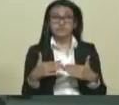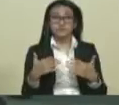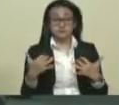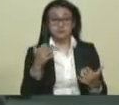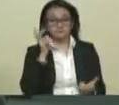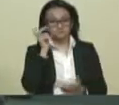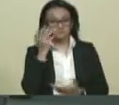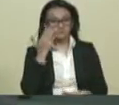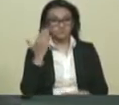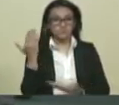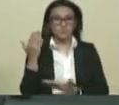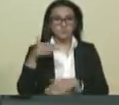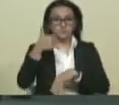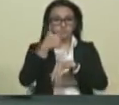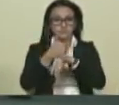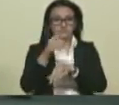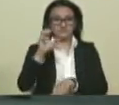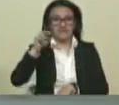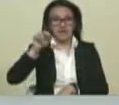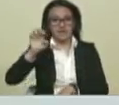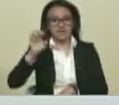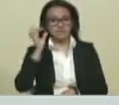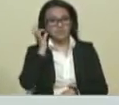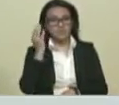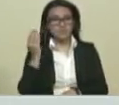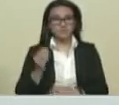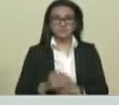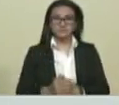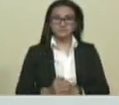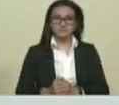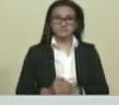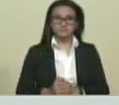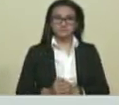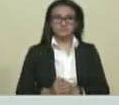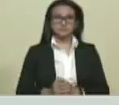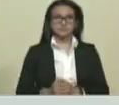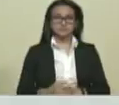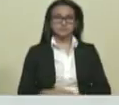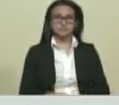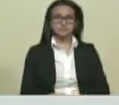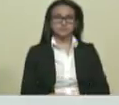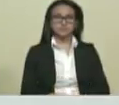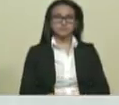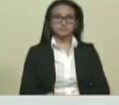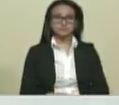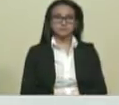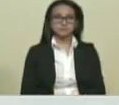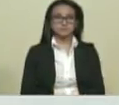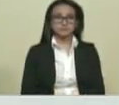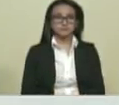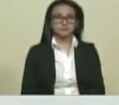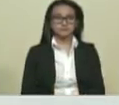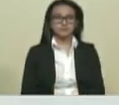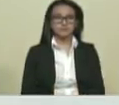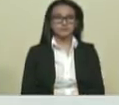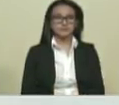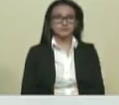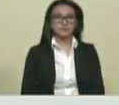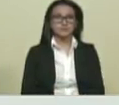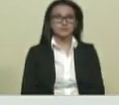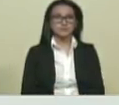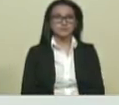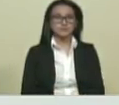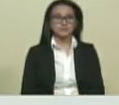Vamos a escuchar palabras de la rectora Tizay Lucena. Ahora quiero hacer un pequeño balance